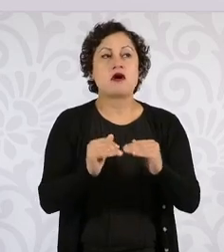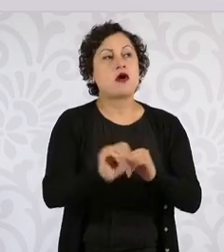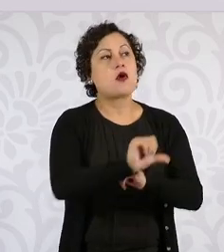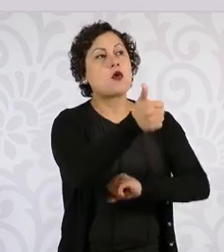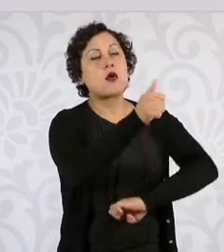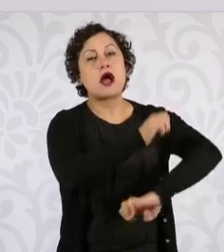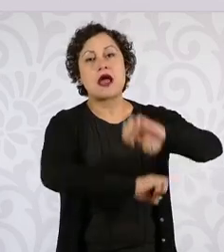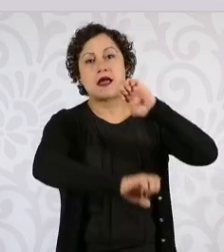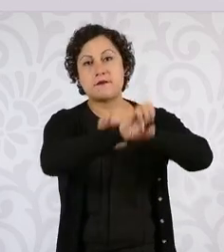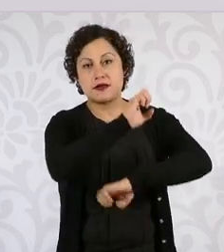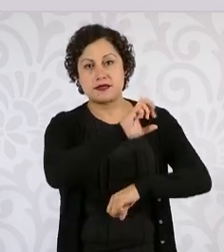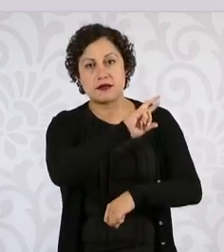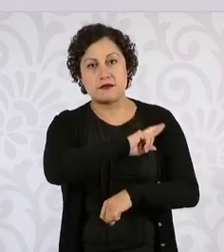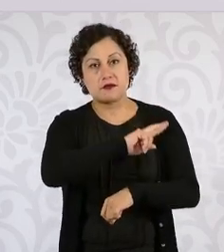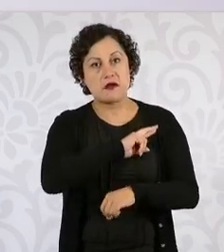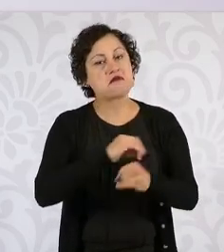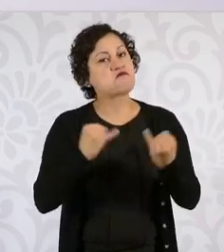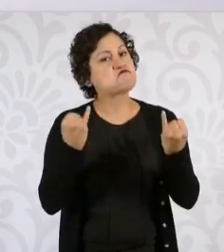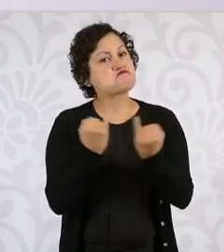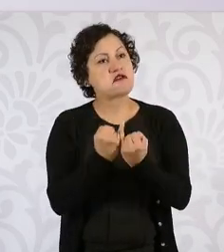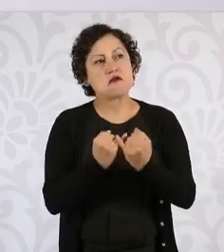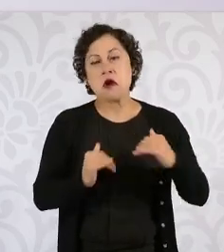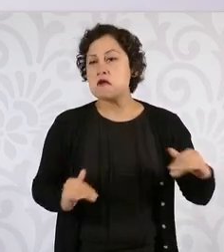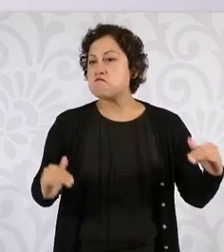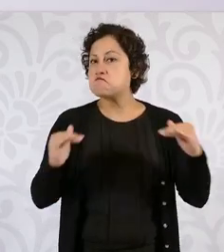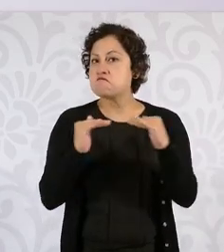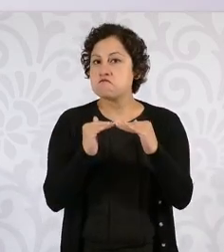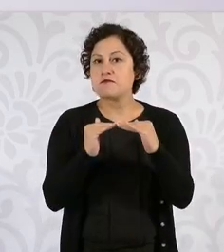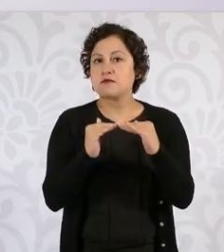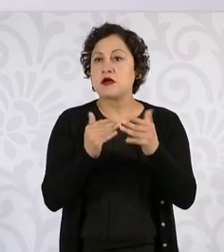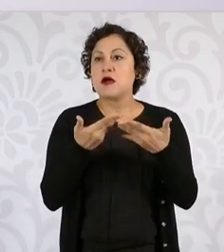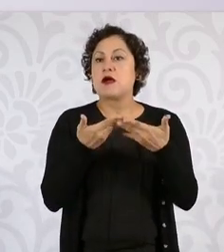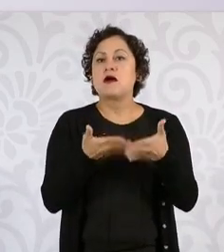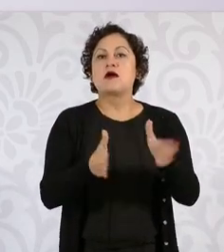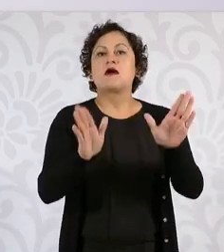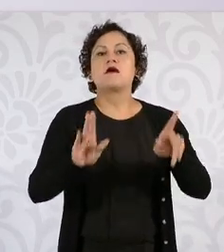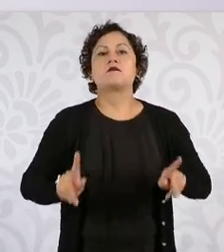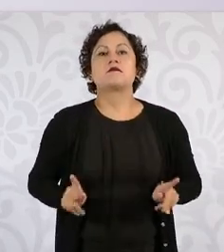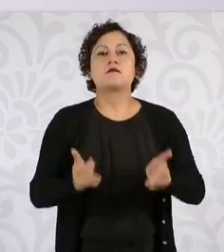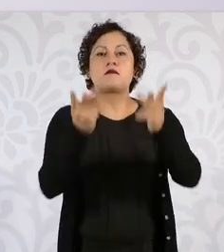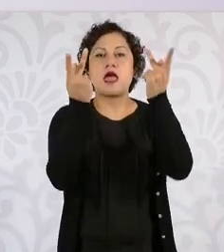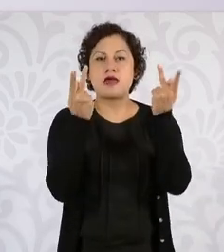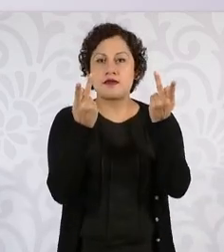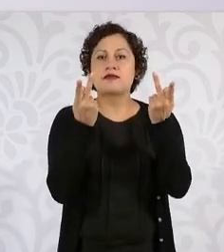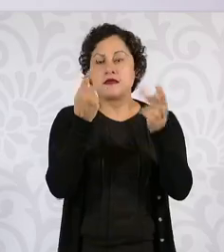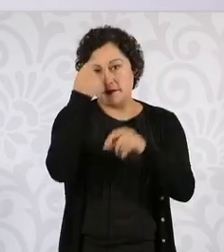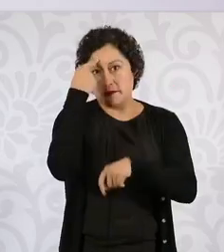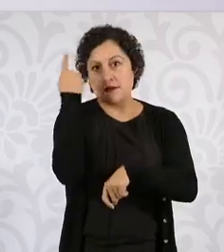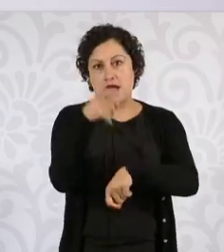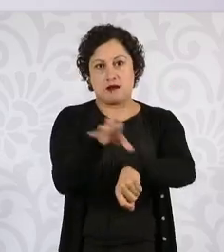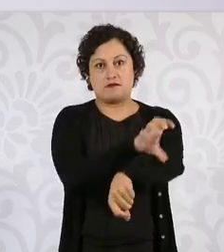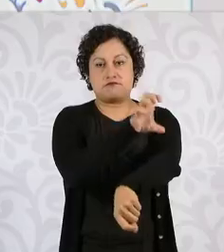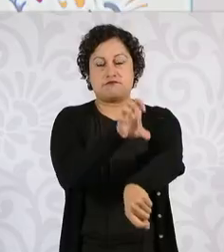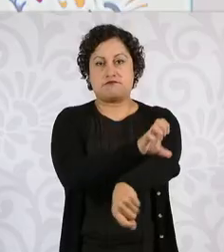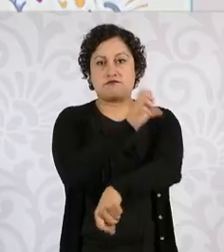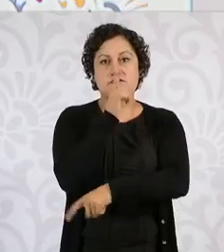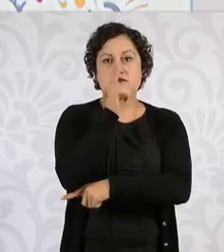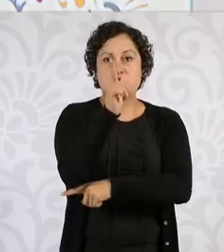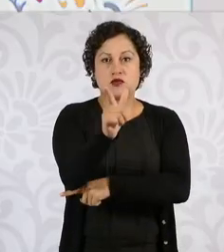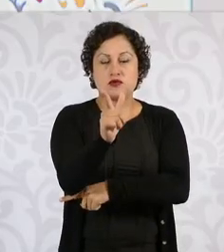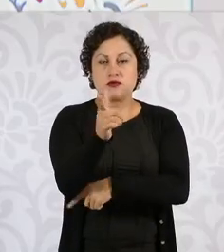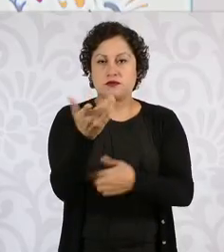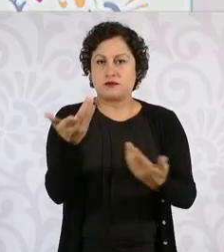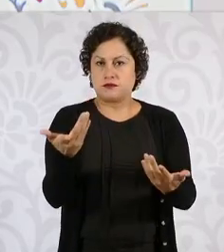las empresas privadas en la apertura de un mercado eléctrico que no se había dado en México a partir